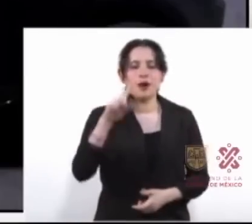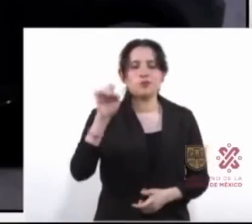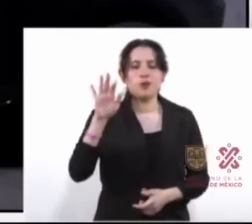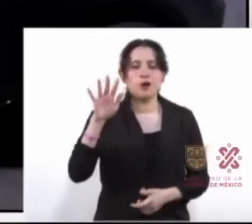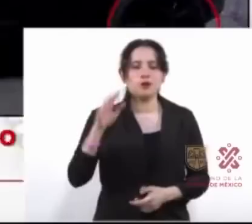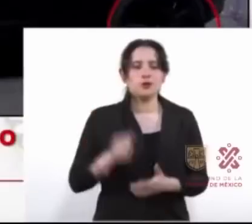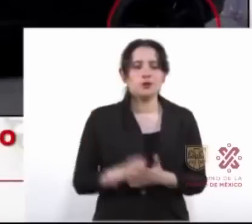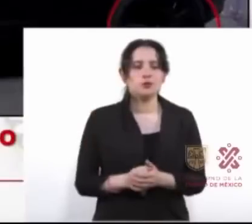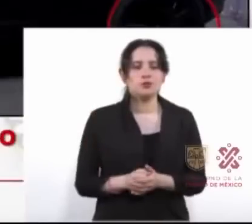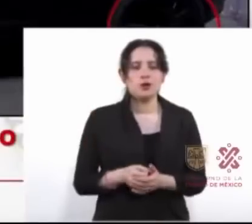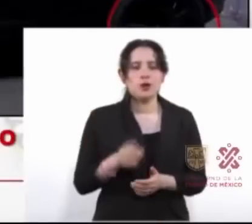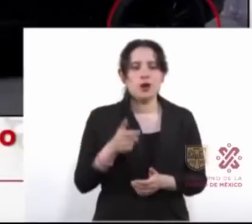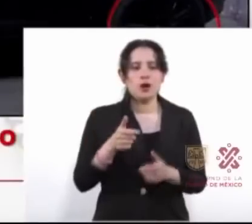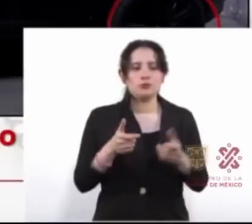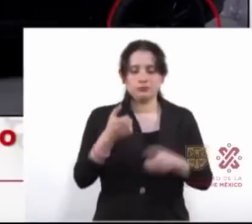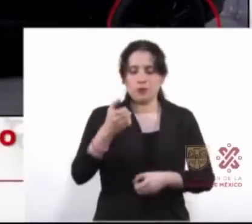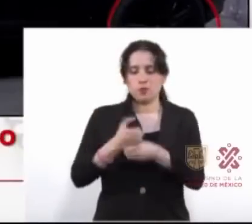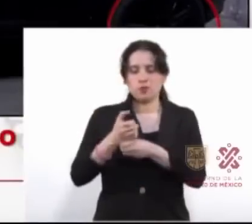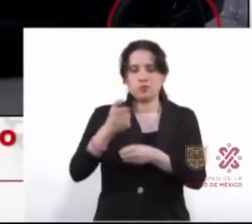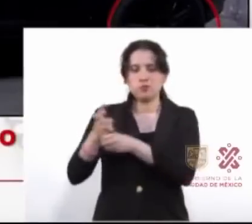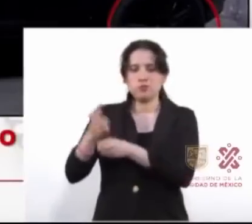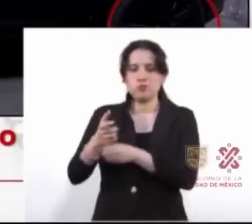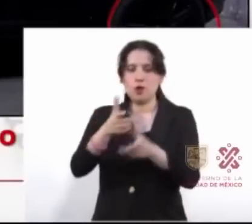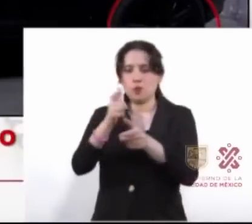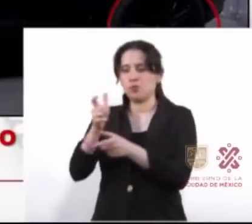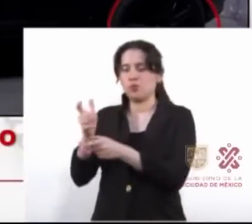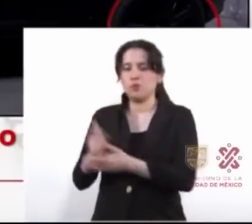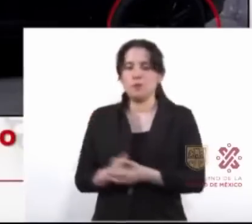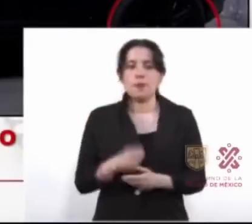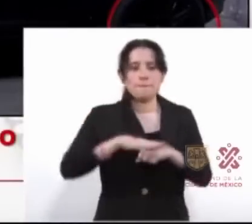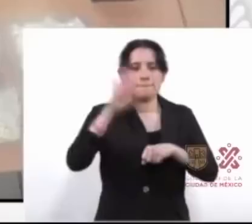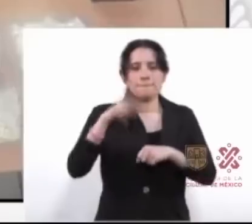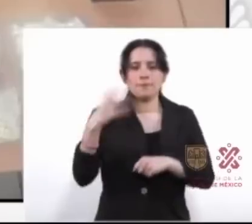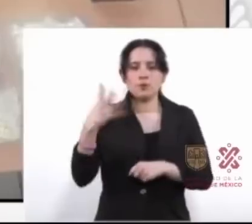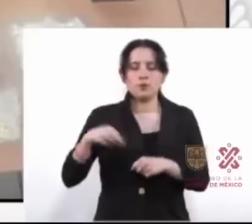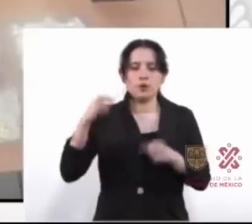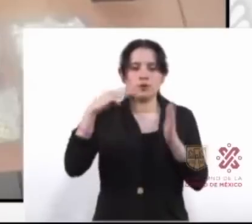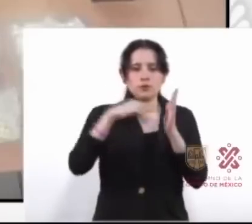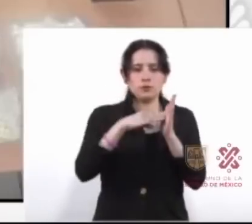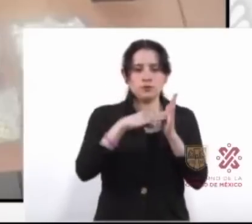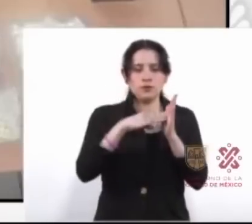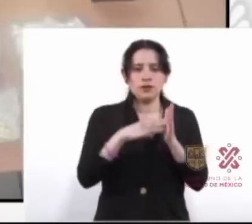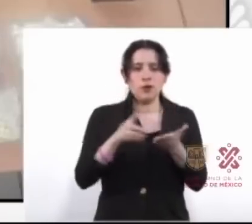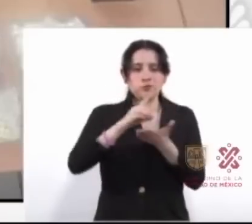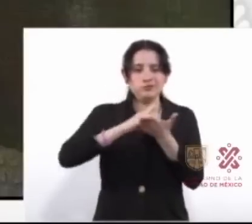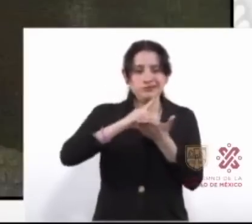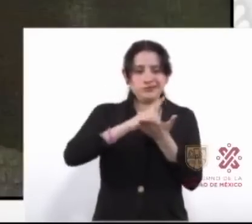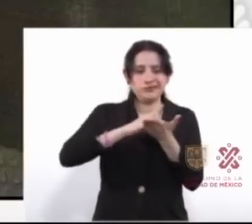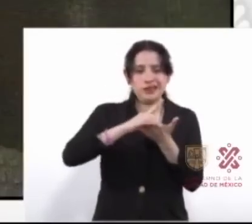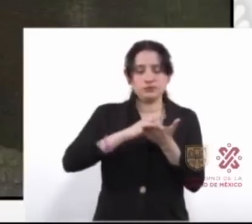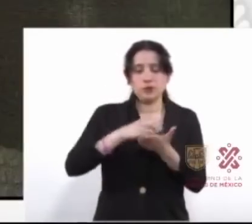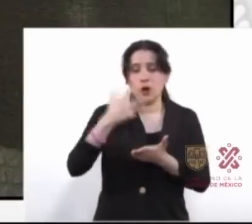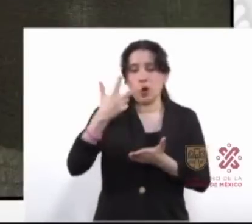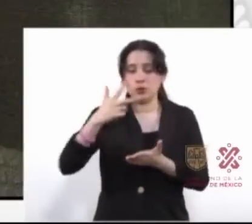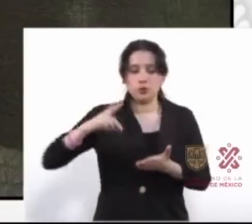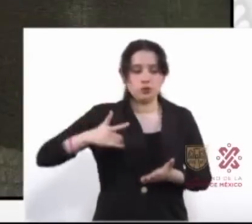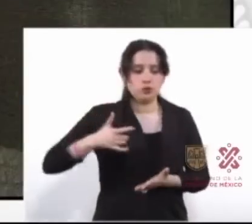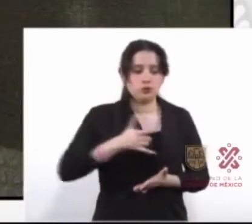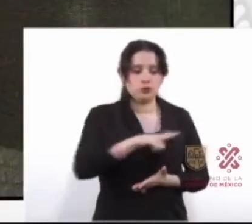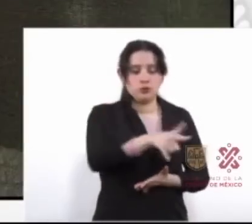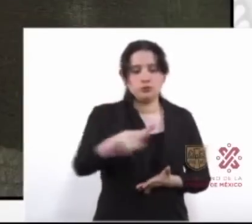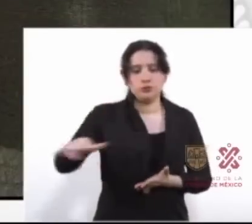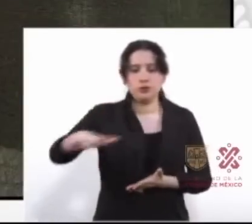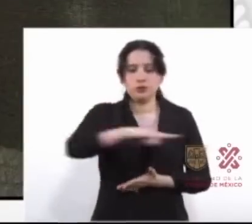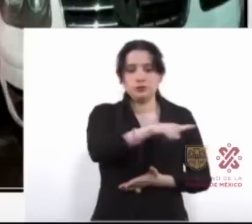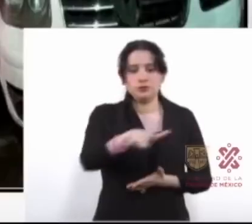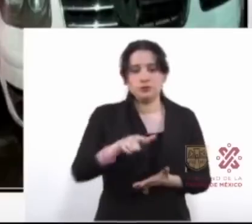150 cartuchos útiles de diversos calibres, más de 4,000 dosis de droga, 8 vehículos, uno de ellos